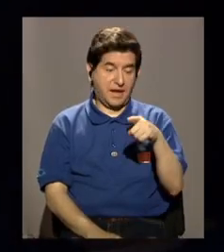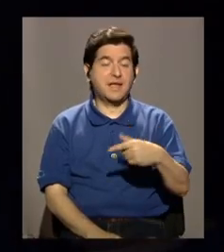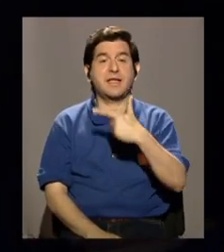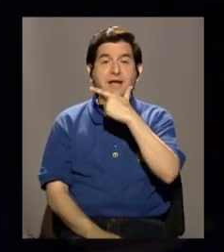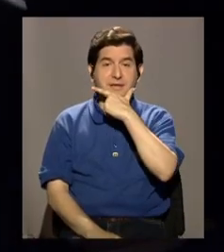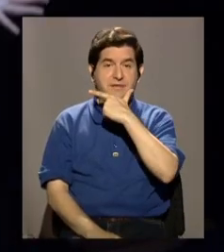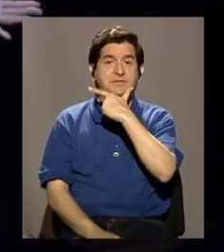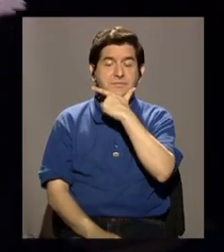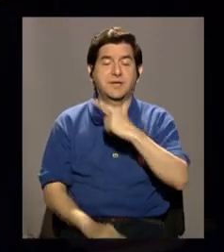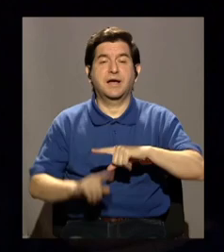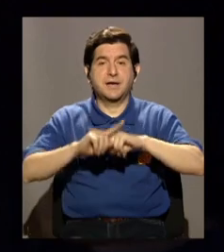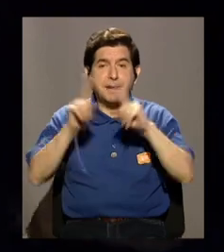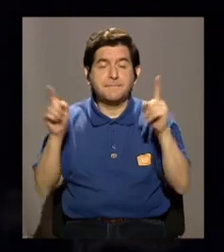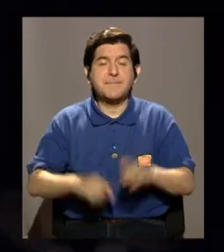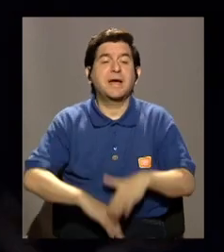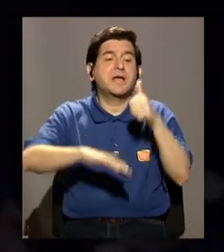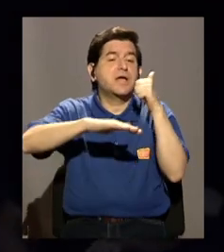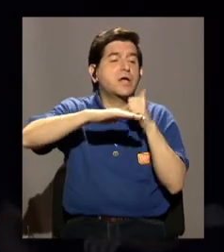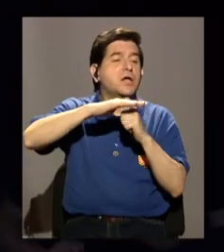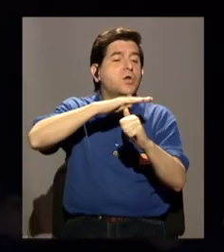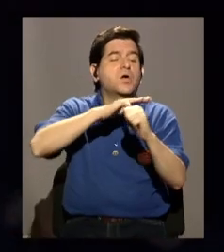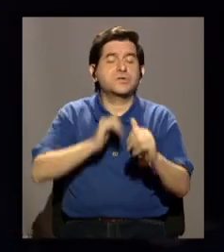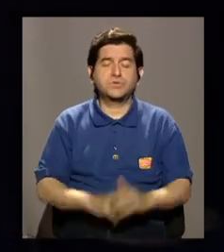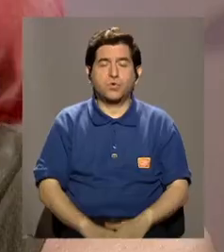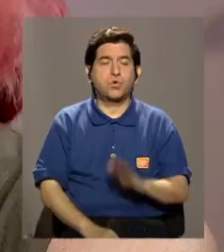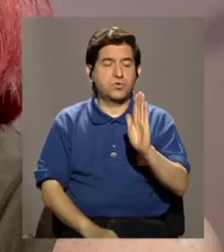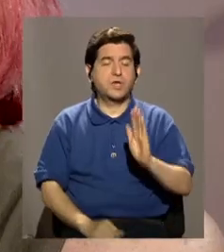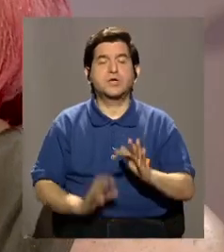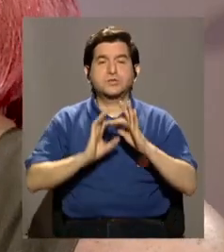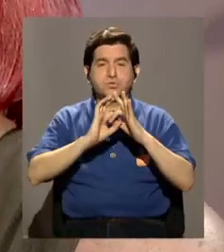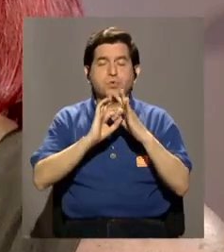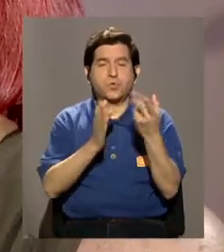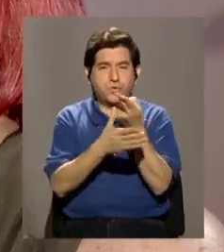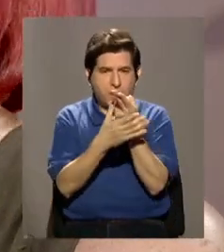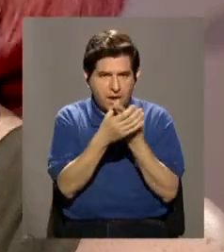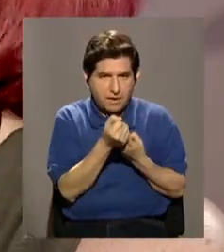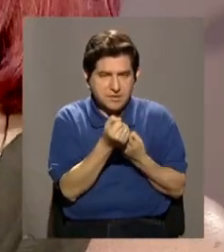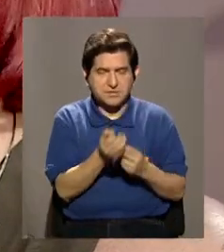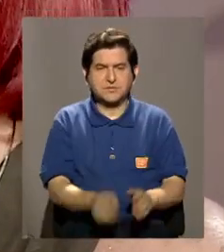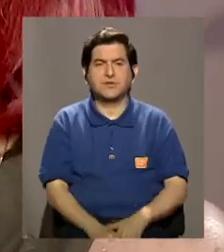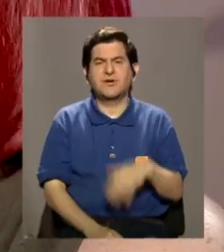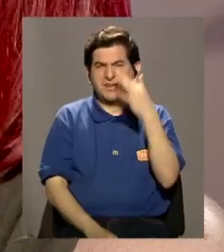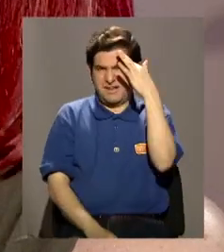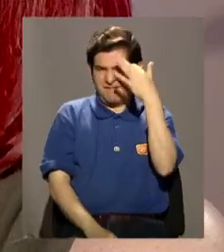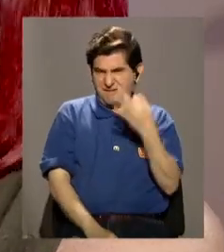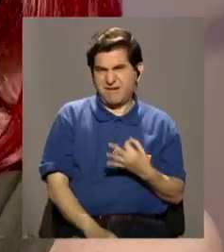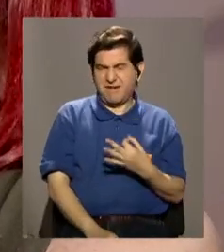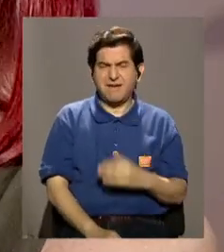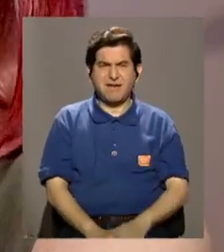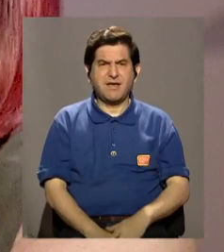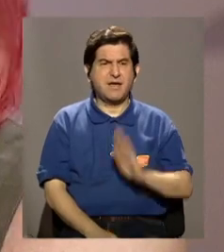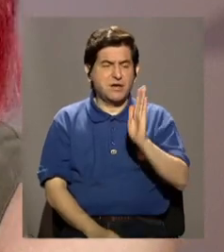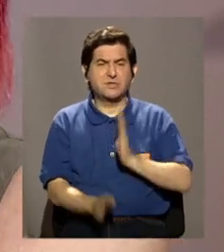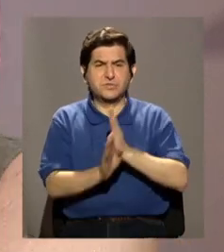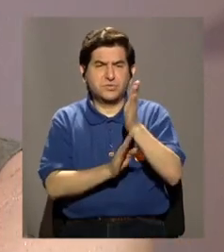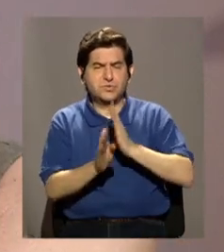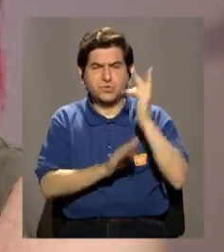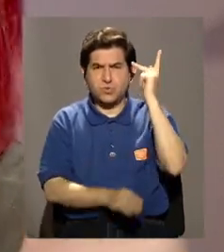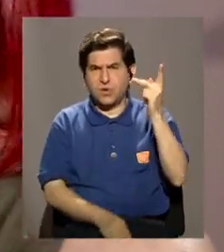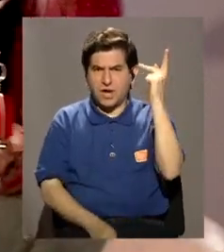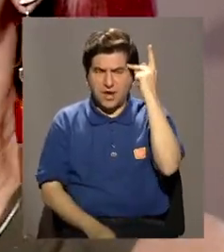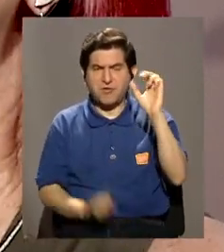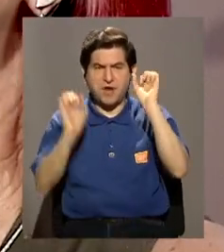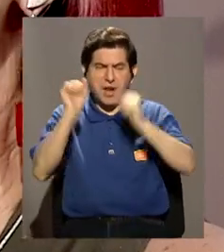pero que oculta su relación con su pareja un poco porque cree que su carrera política se puede haber